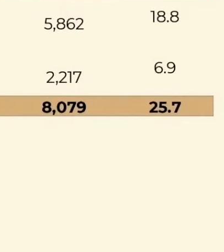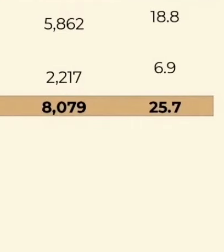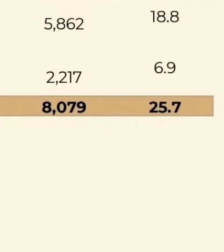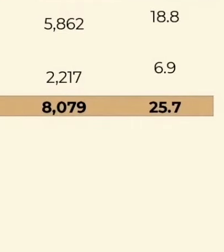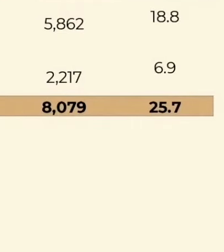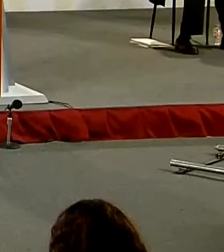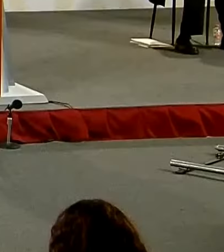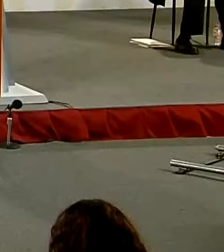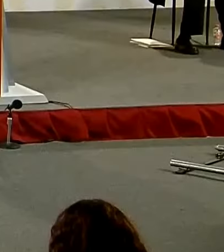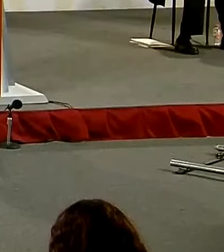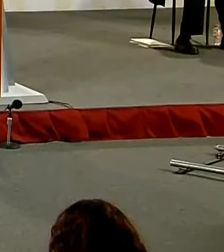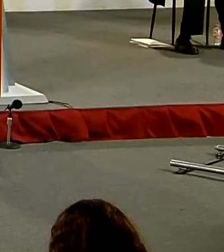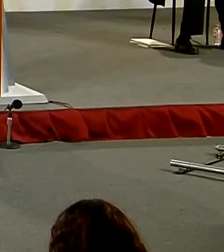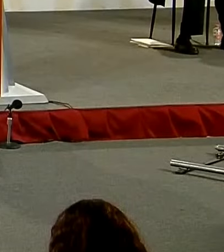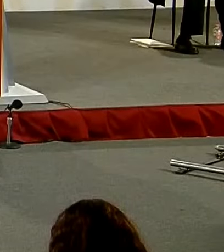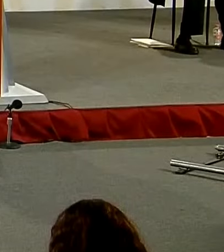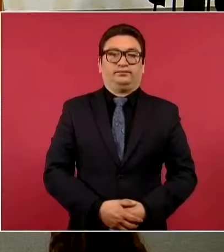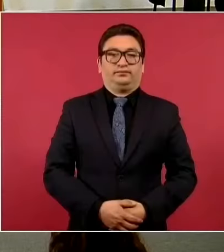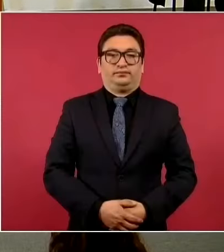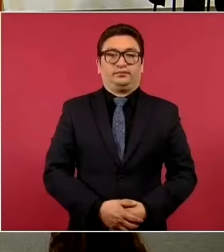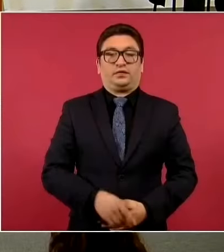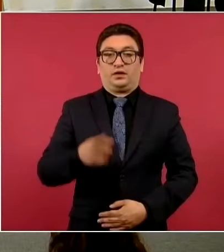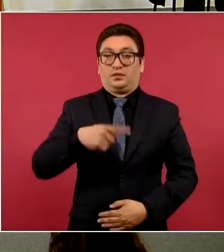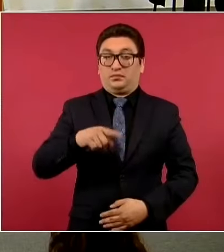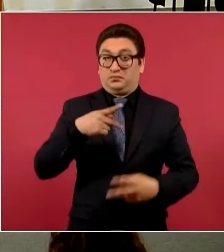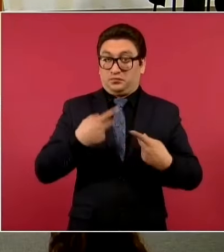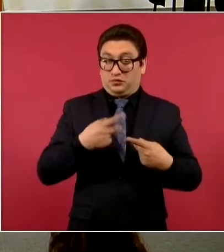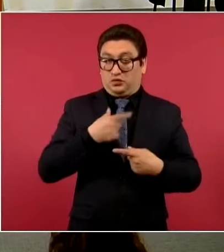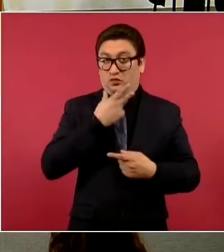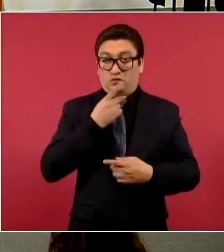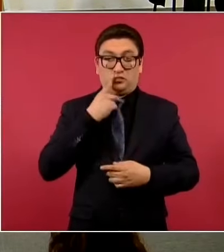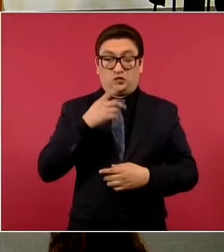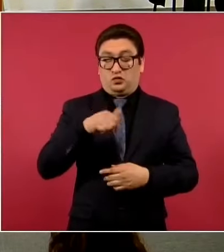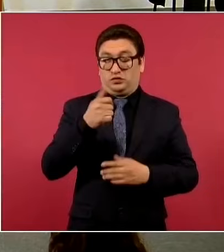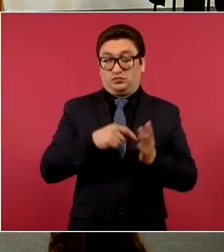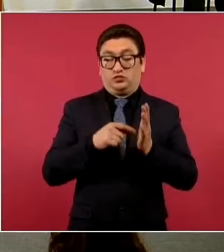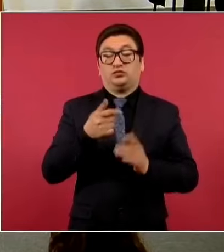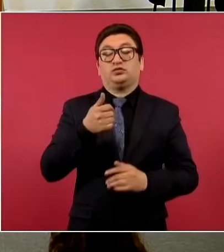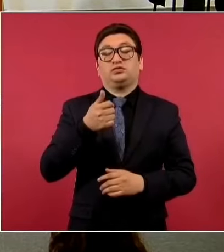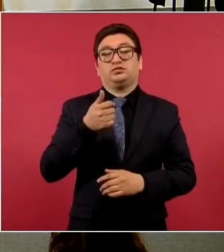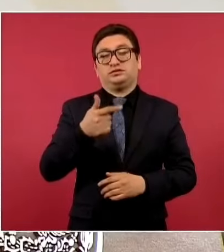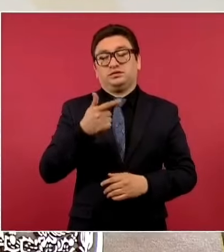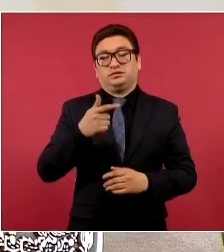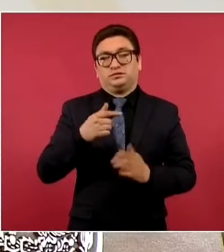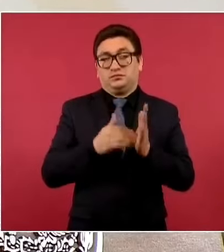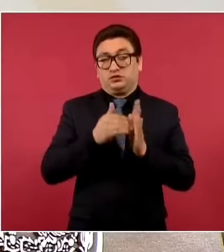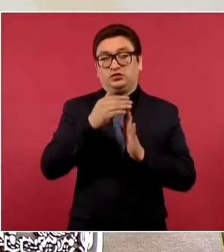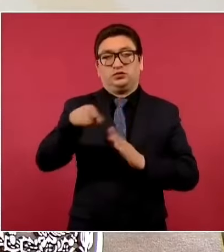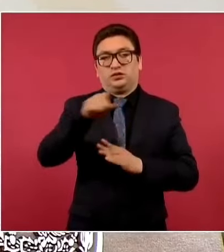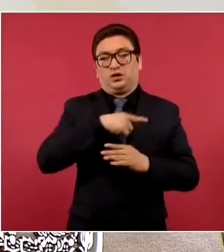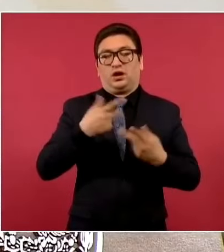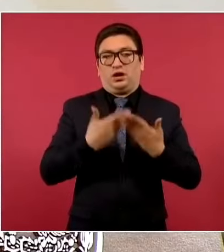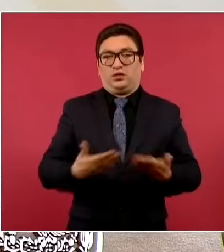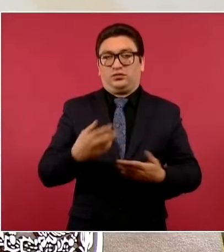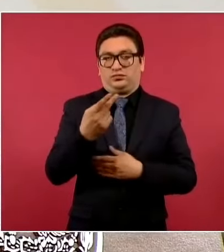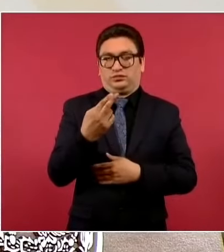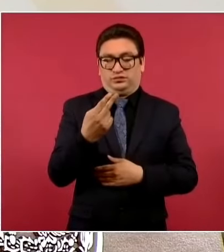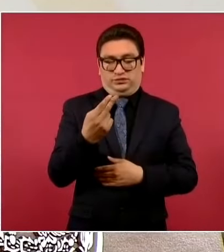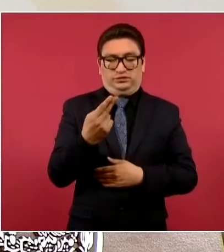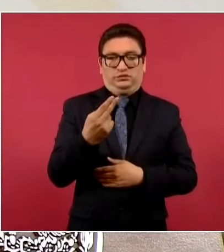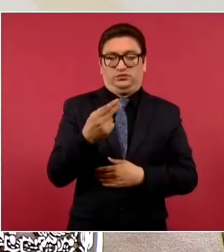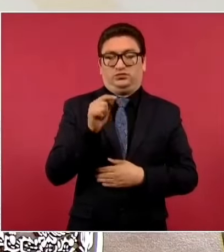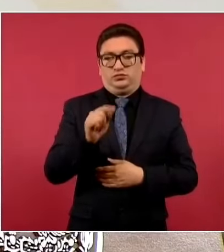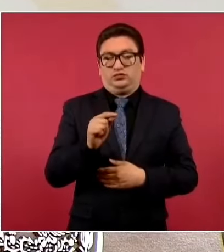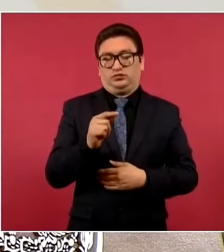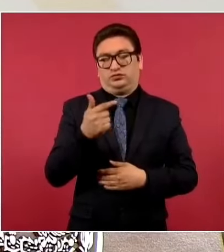a 11.7 millones de mexicanas y mexicanos. Hoy cuida la salud de